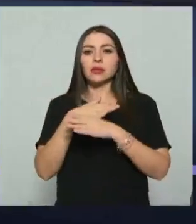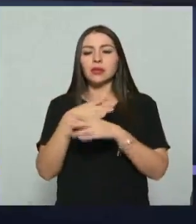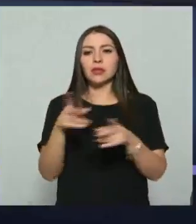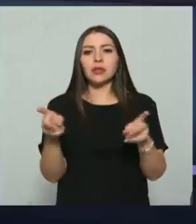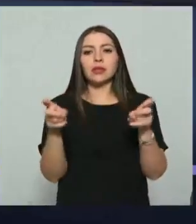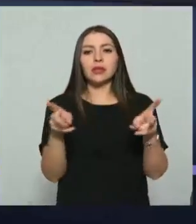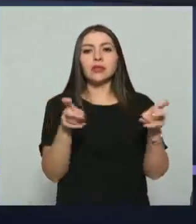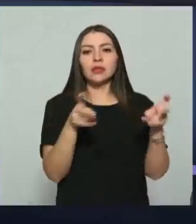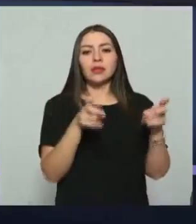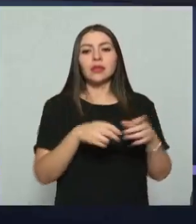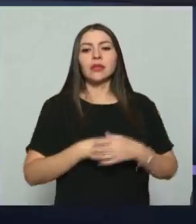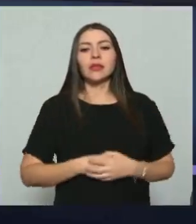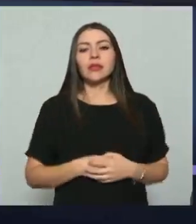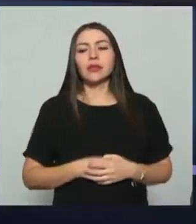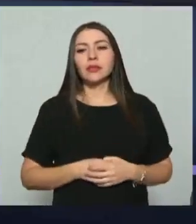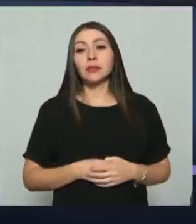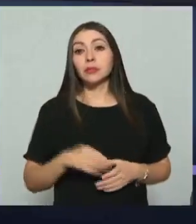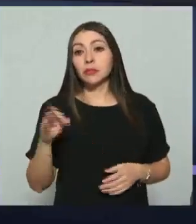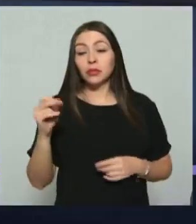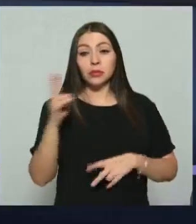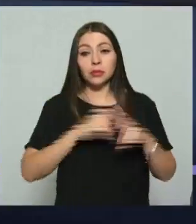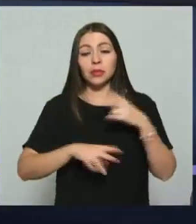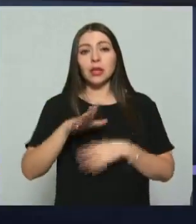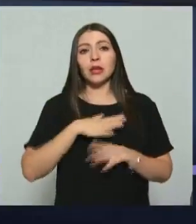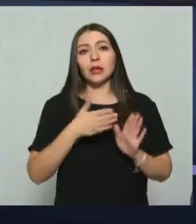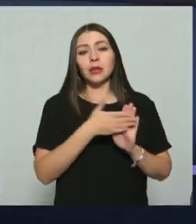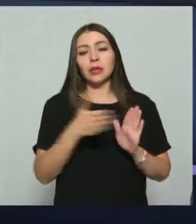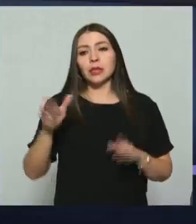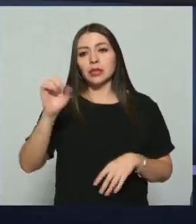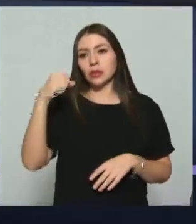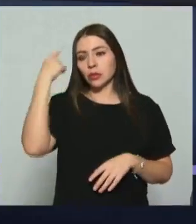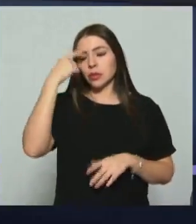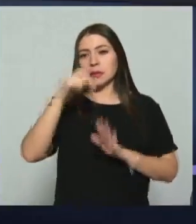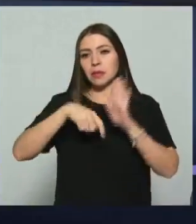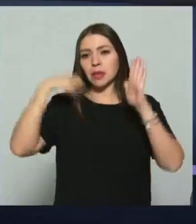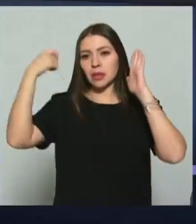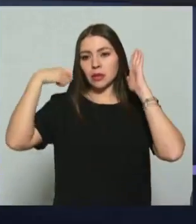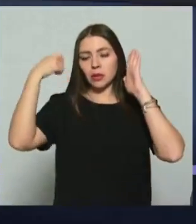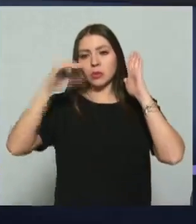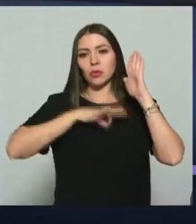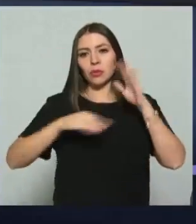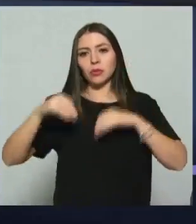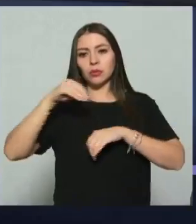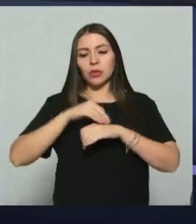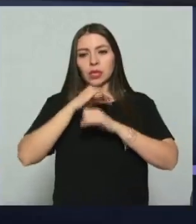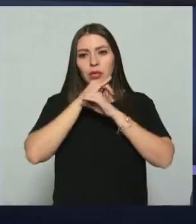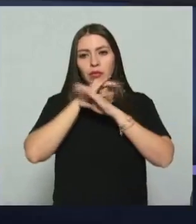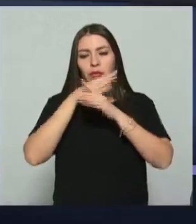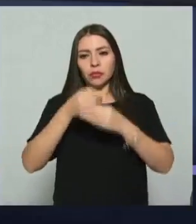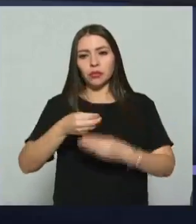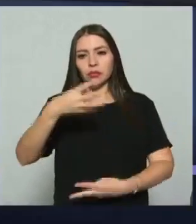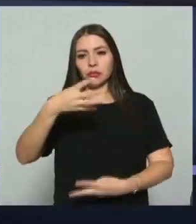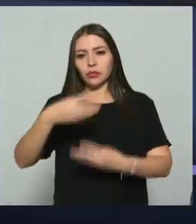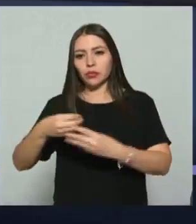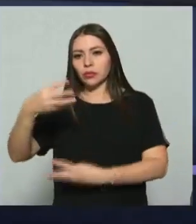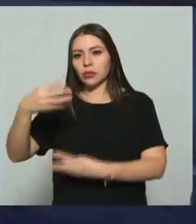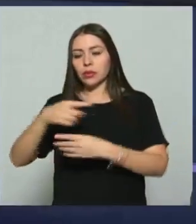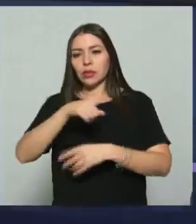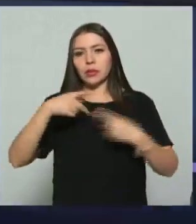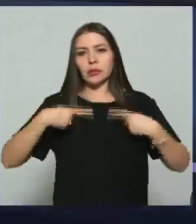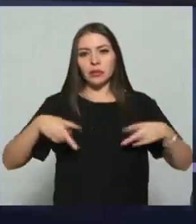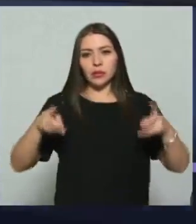llegara, tenemos 60 horas de video para empezar a integrar una base de datos de todos aquellos que